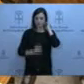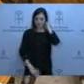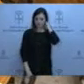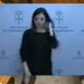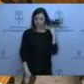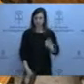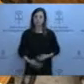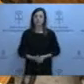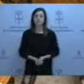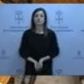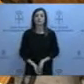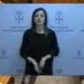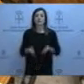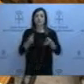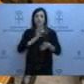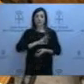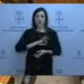Señor presidente, señorías,